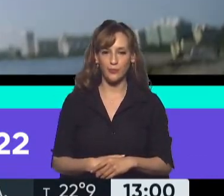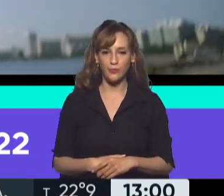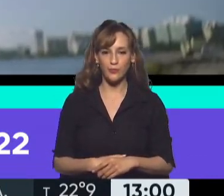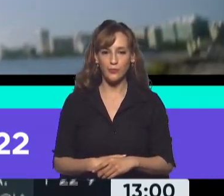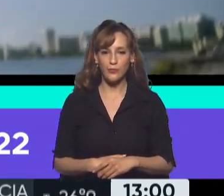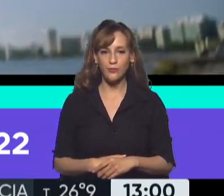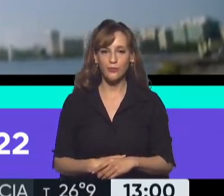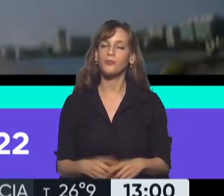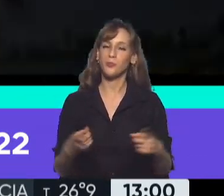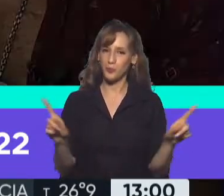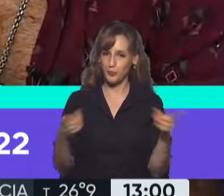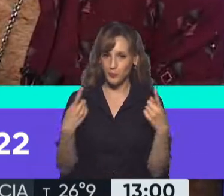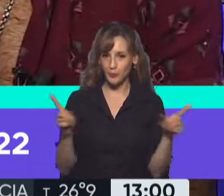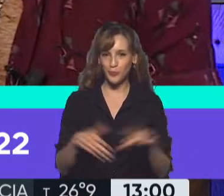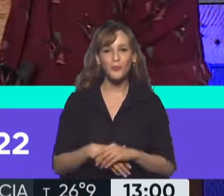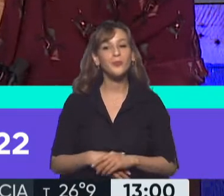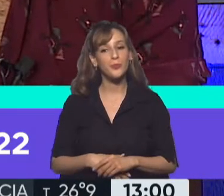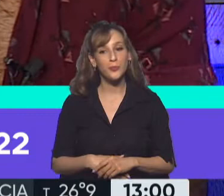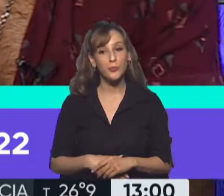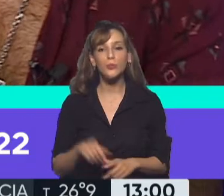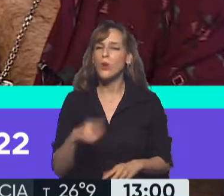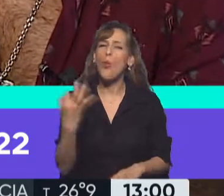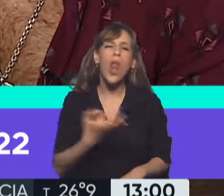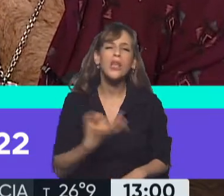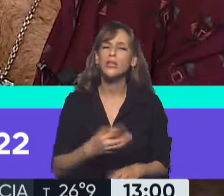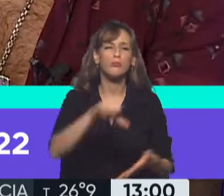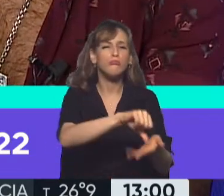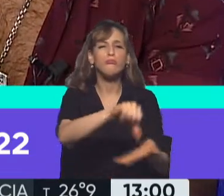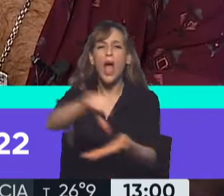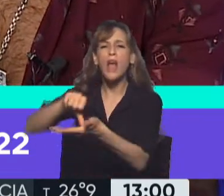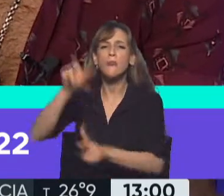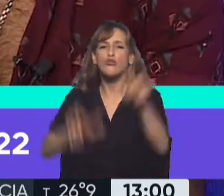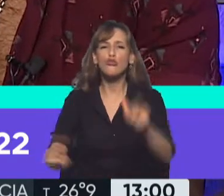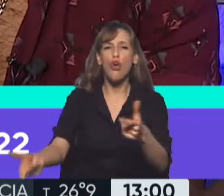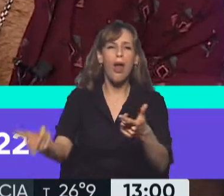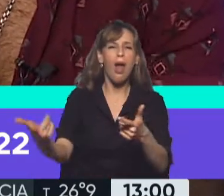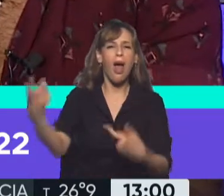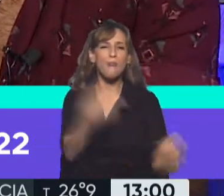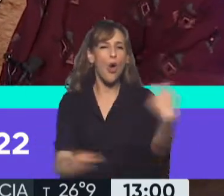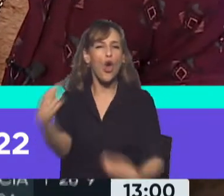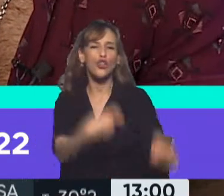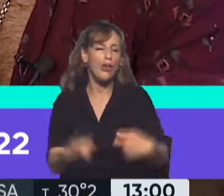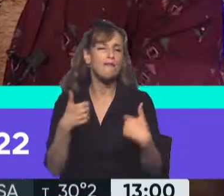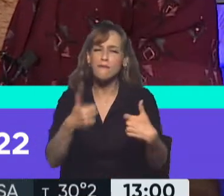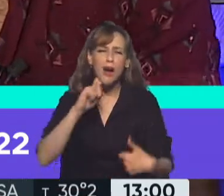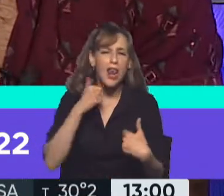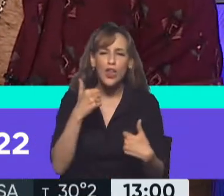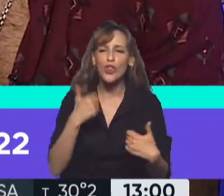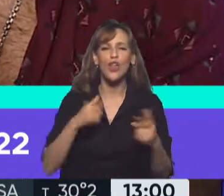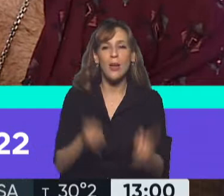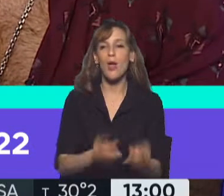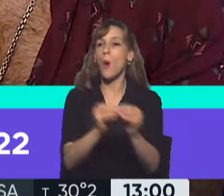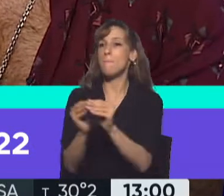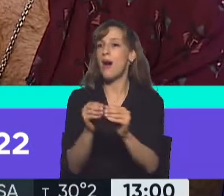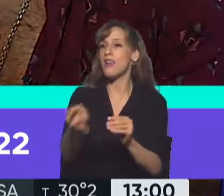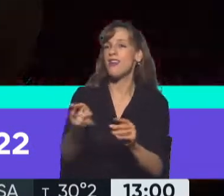perdones esta vez. El intercambio fue buenísimo y algunos que estábamos en diferentes lugares, la predisposición de mis colegas